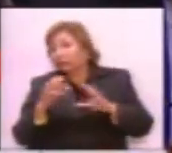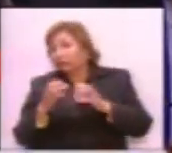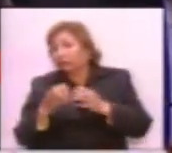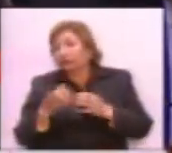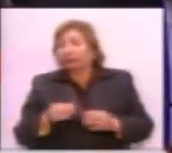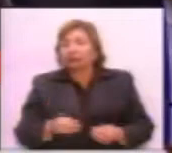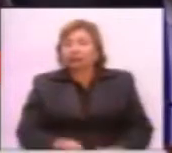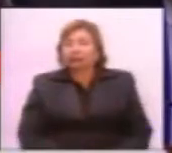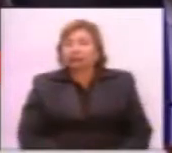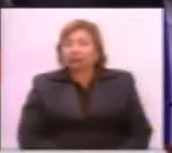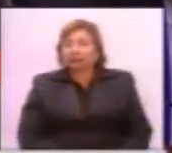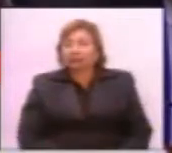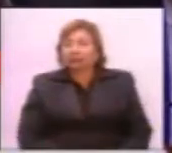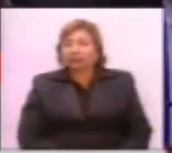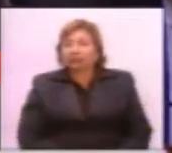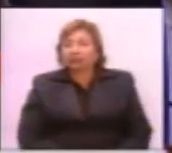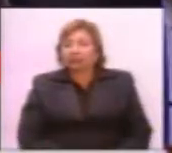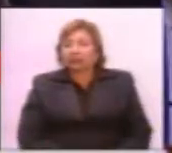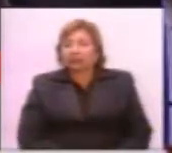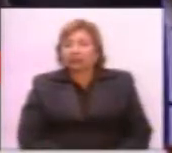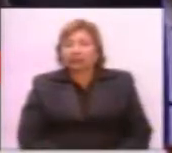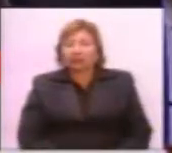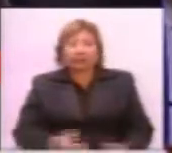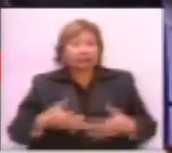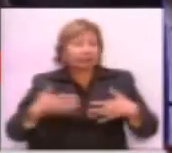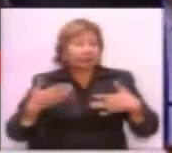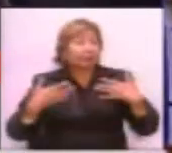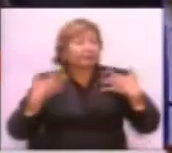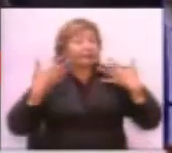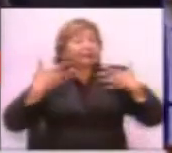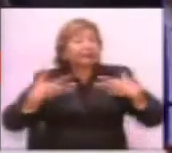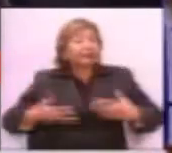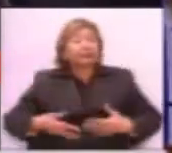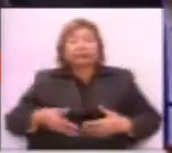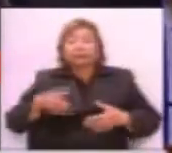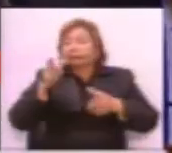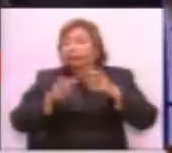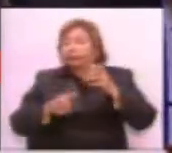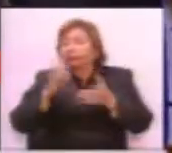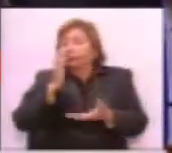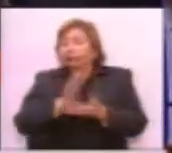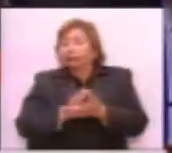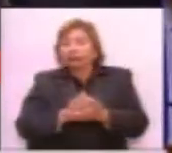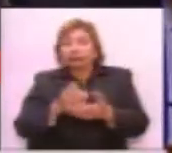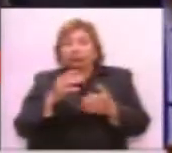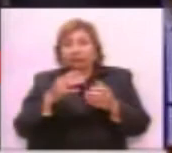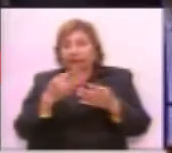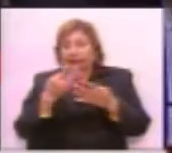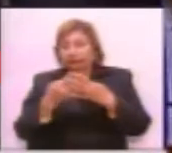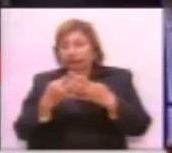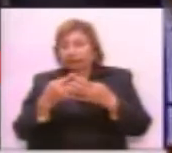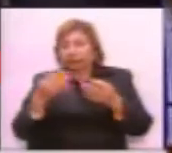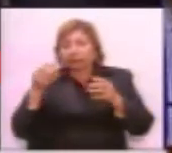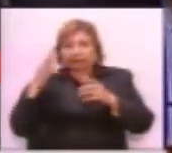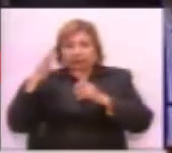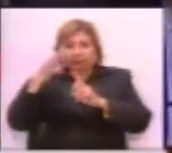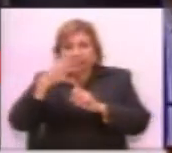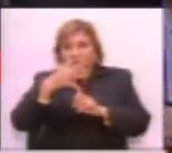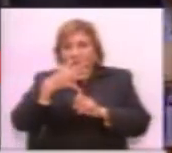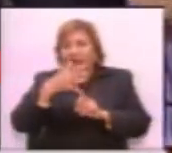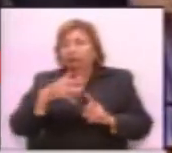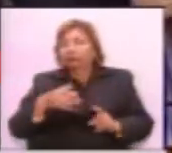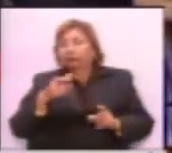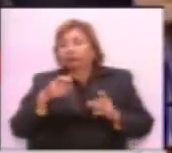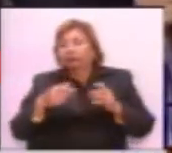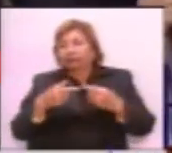otros casos, los que se rasgan las vestiduras utilizan a gente sentenciada por terrorismo para atacar a los